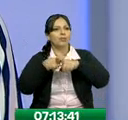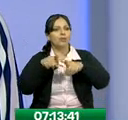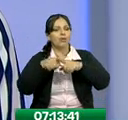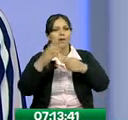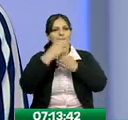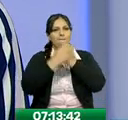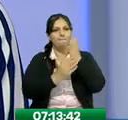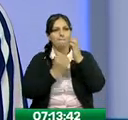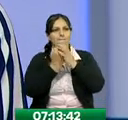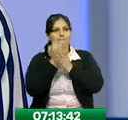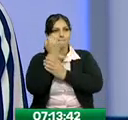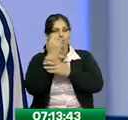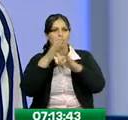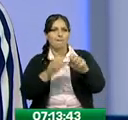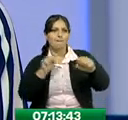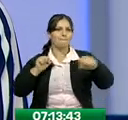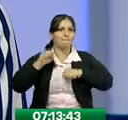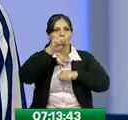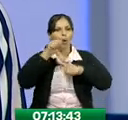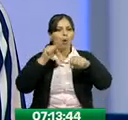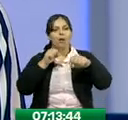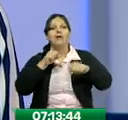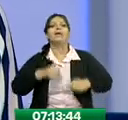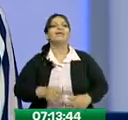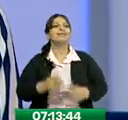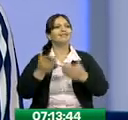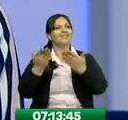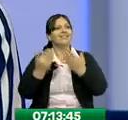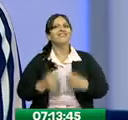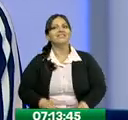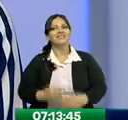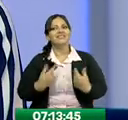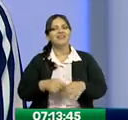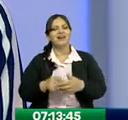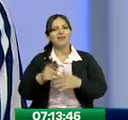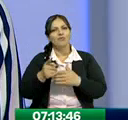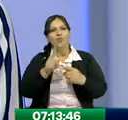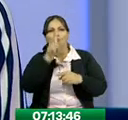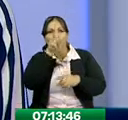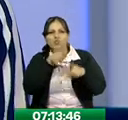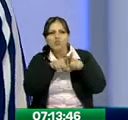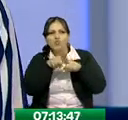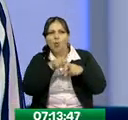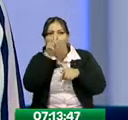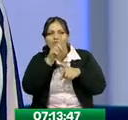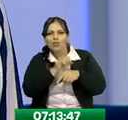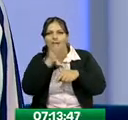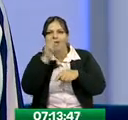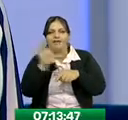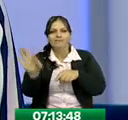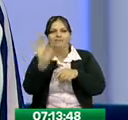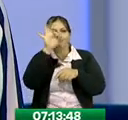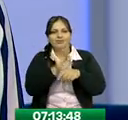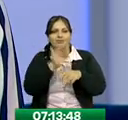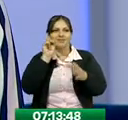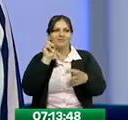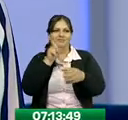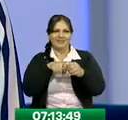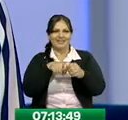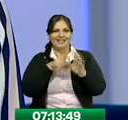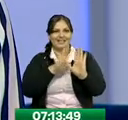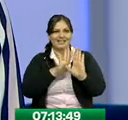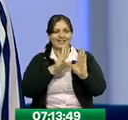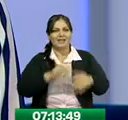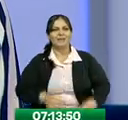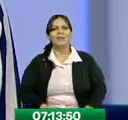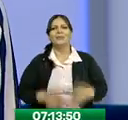su categoría. Y acaba de pasar a la final, en los próximos días disputará la medalla de oro en el Mundial. Así que un ecuatoriano más mundialista, un ecuatoriano